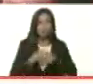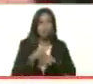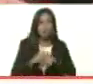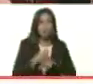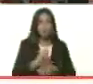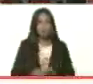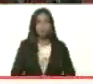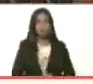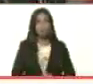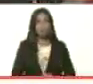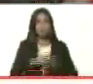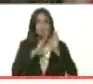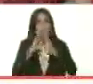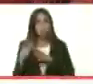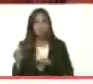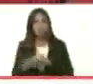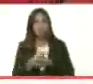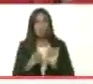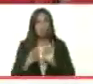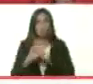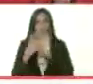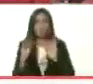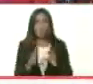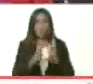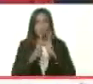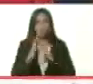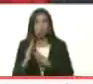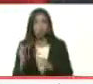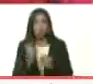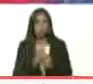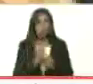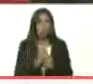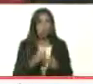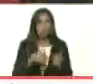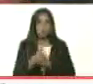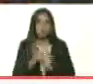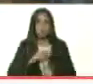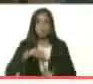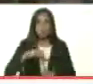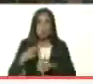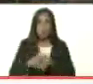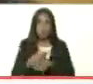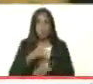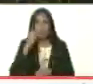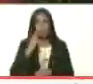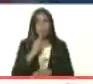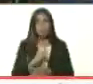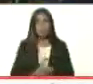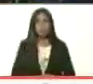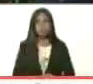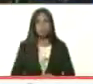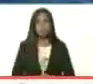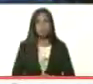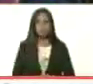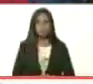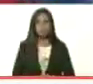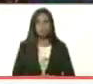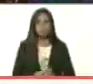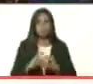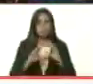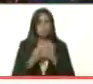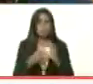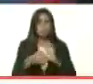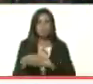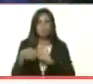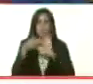el control del gobierno, control obrero sobre el gobierno bolivariano. La clase obrera